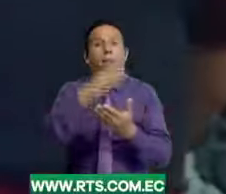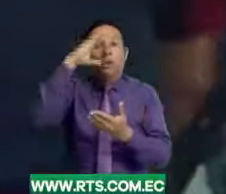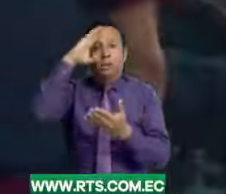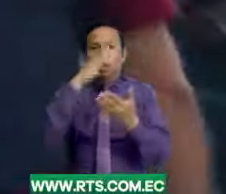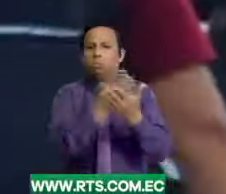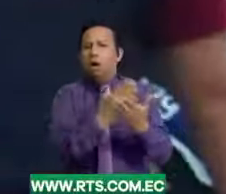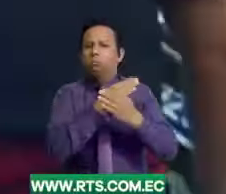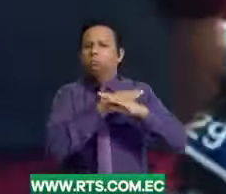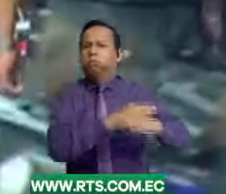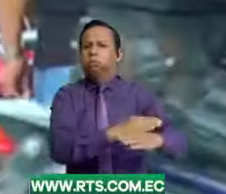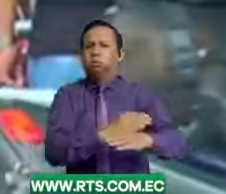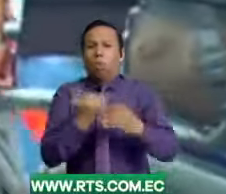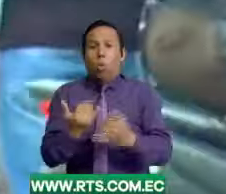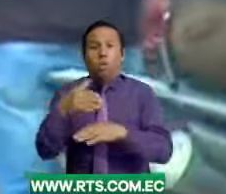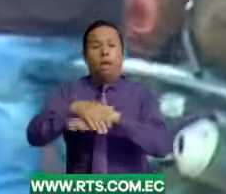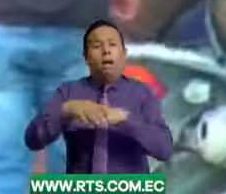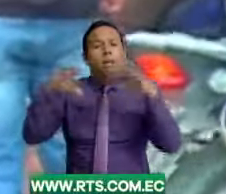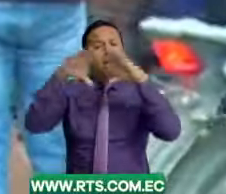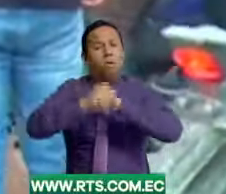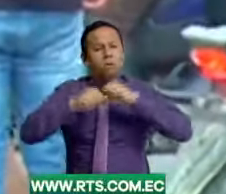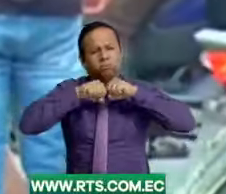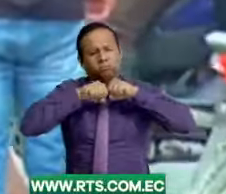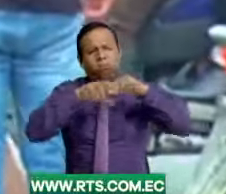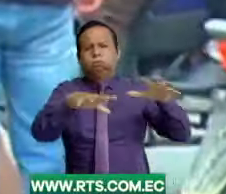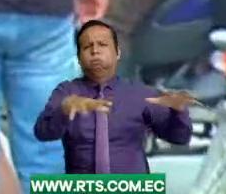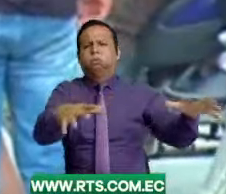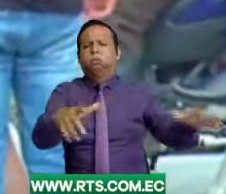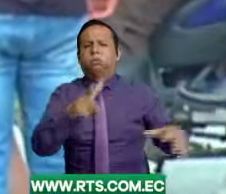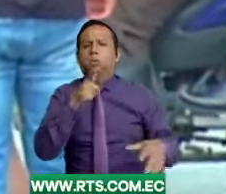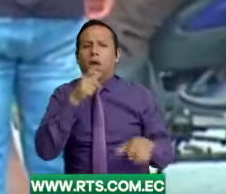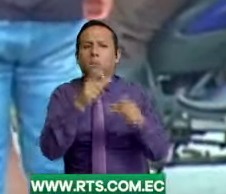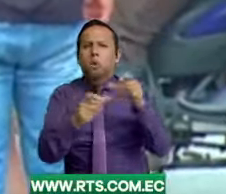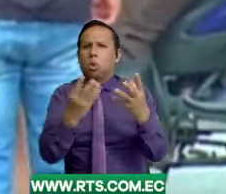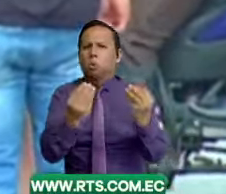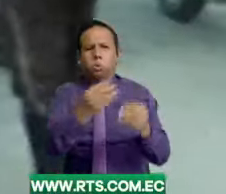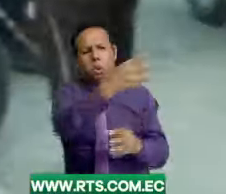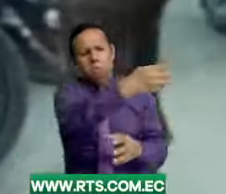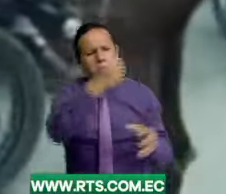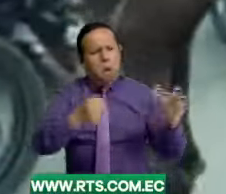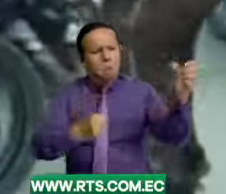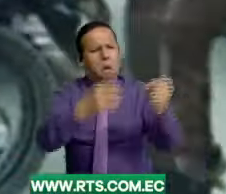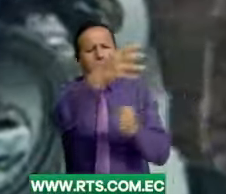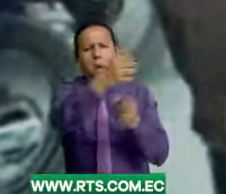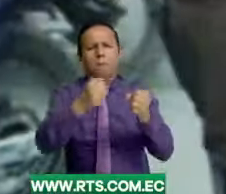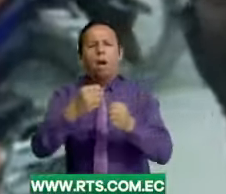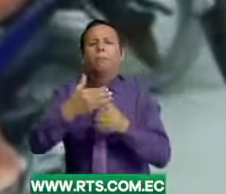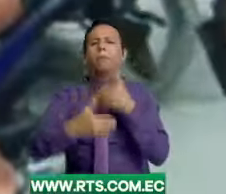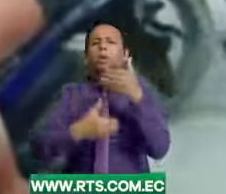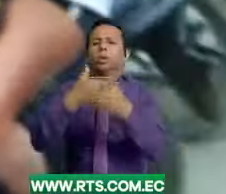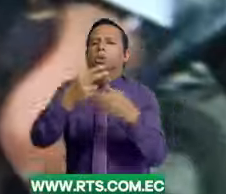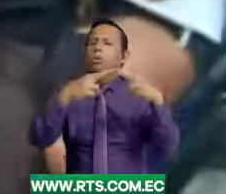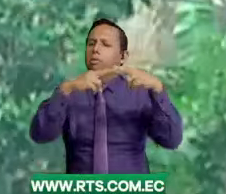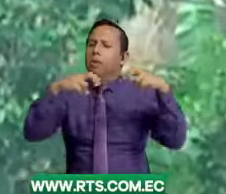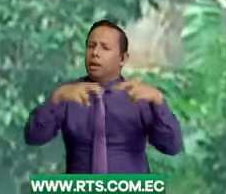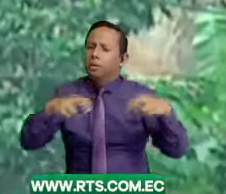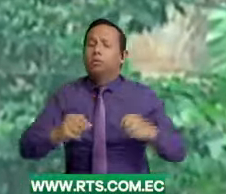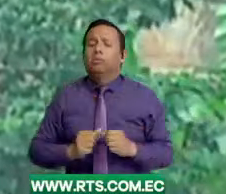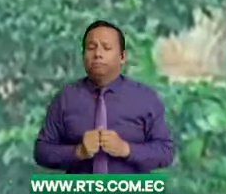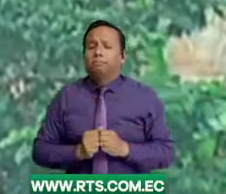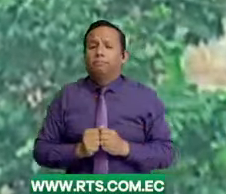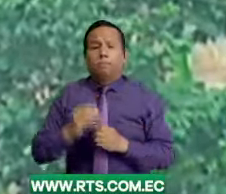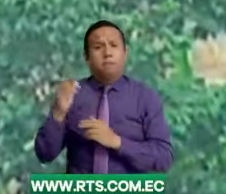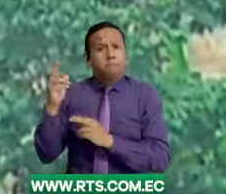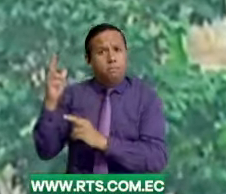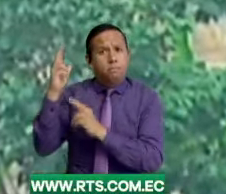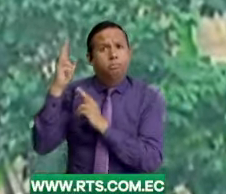ejecutado la tarde-noche de este jueves, fueron aprehendidos varios sujetos como parte del proceso investigativo. Militares